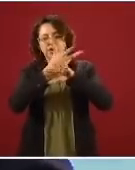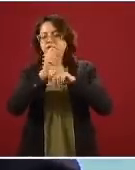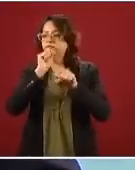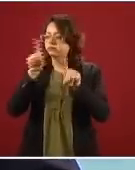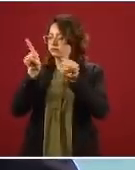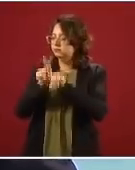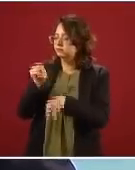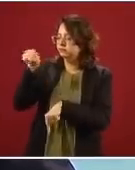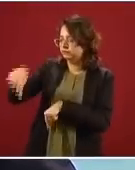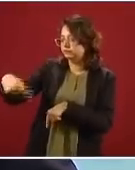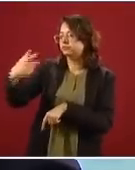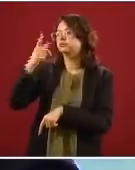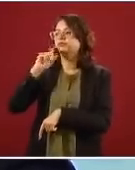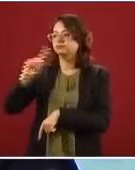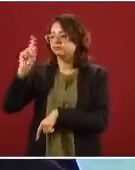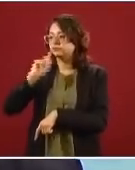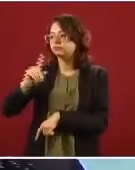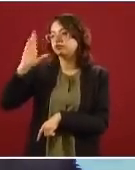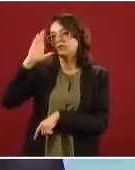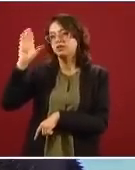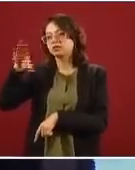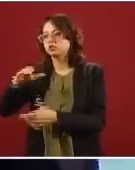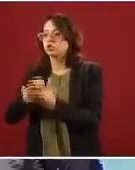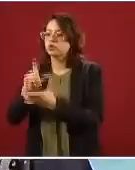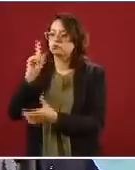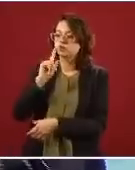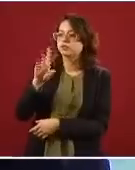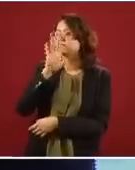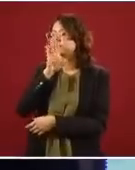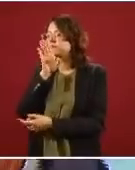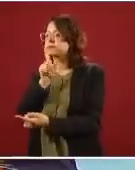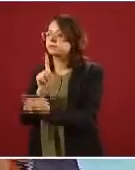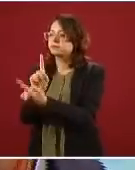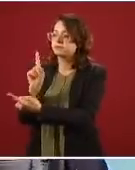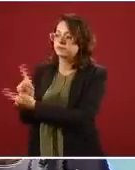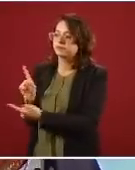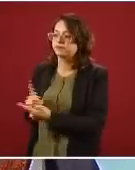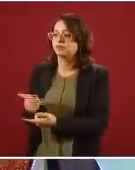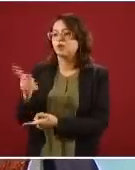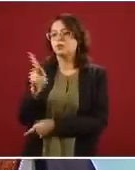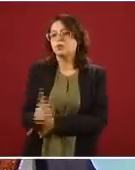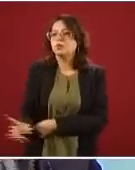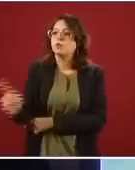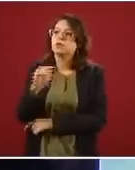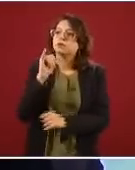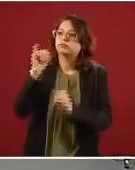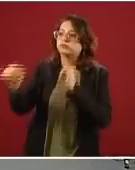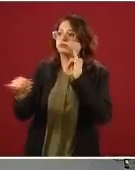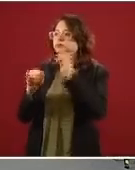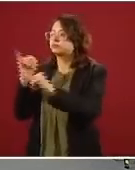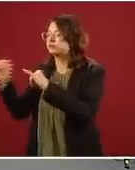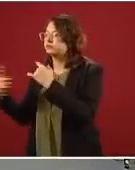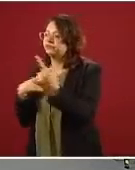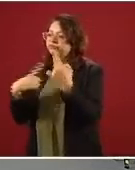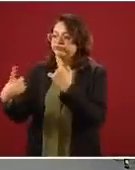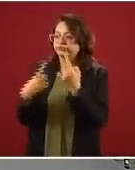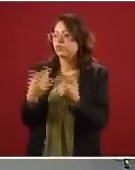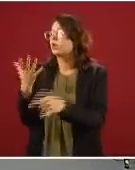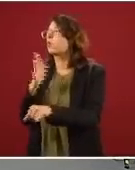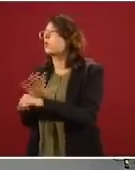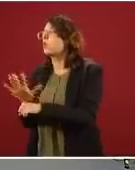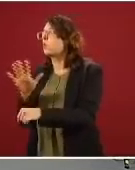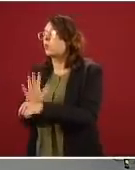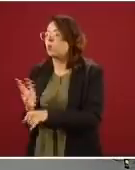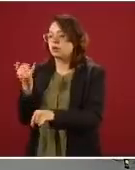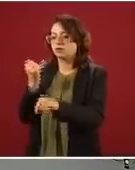con las señoras, las esposas, las mamás que viven en muchos pequeños poblados, para ver cuál es la información